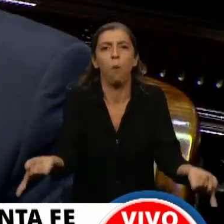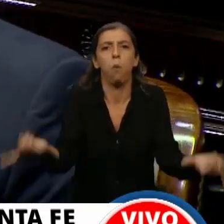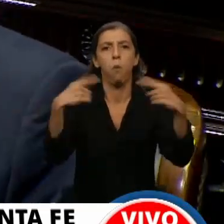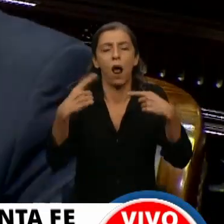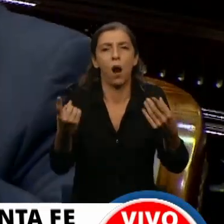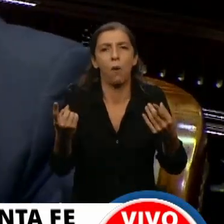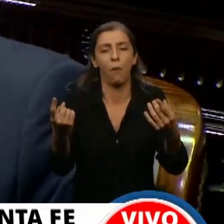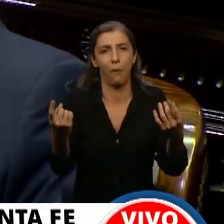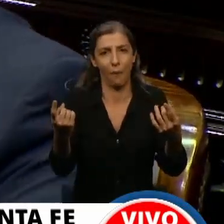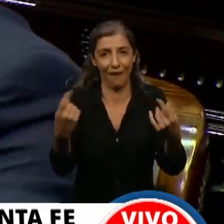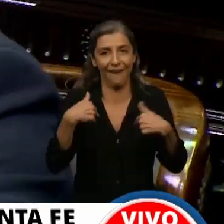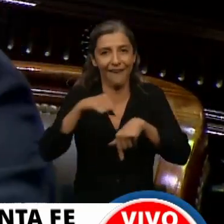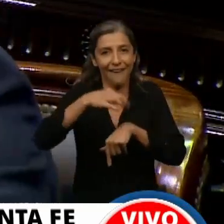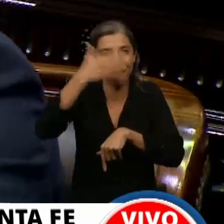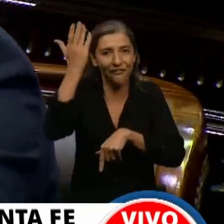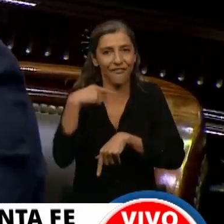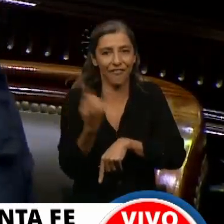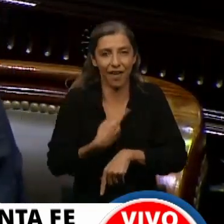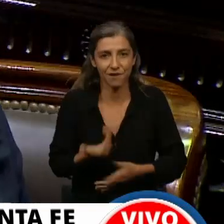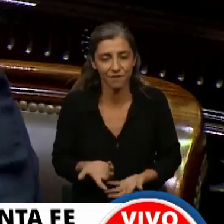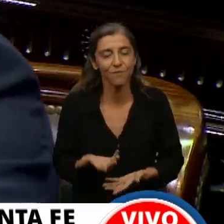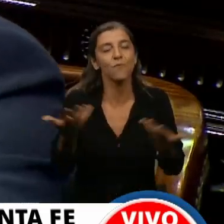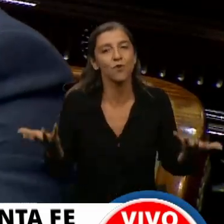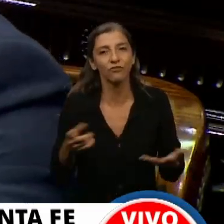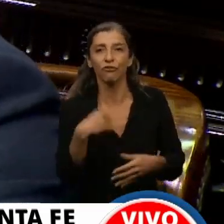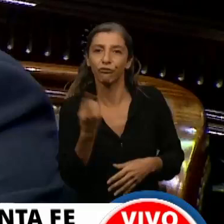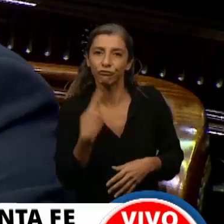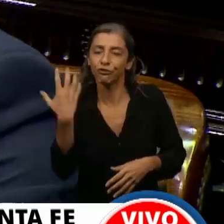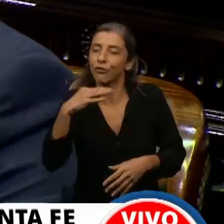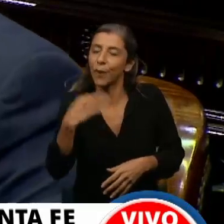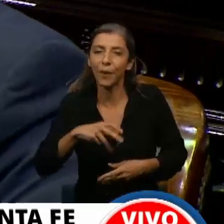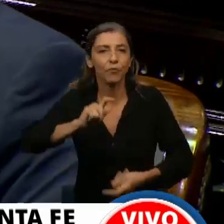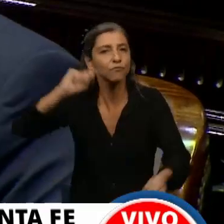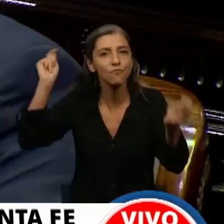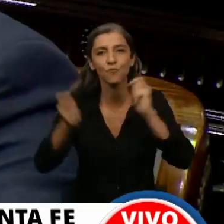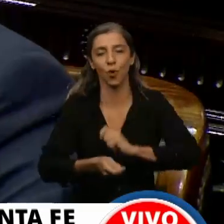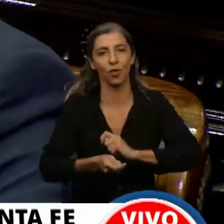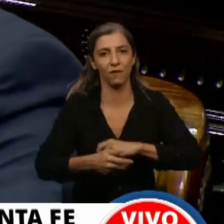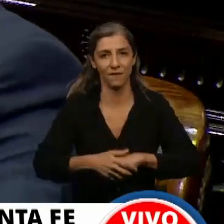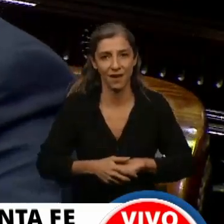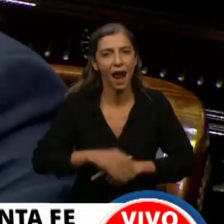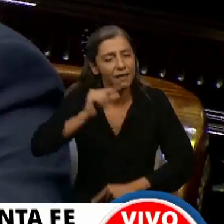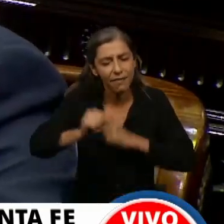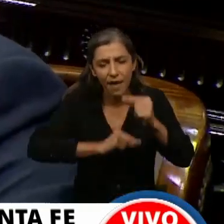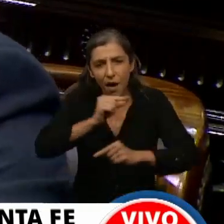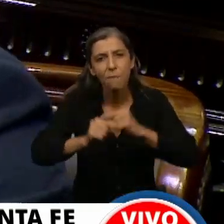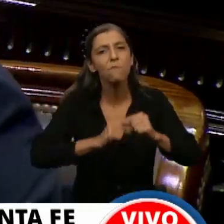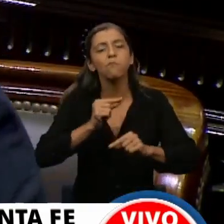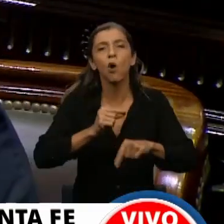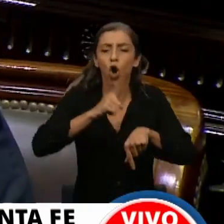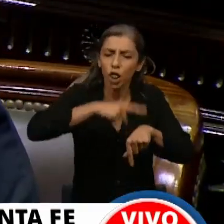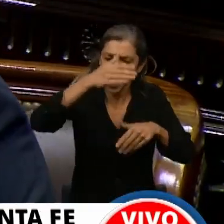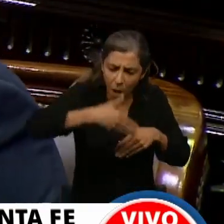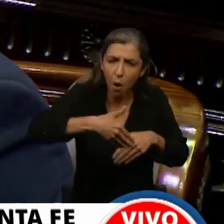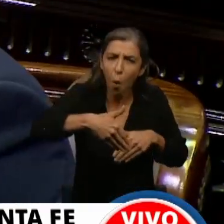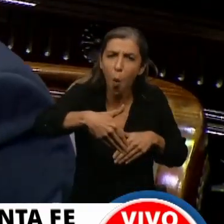hablo de crisis antropológica y que la política de manera integrada se tiene que ir haciendo cargo al corto y largo